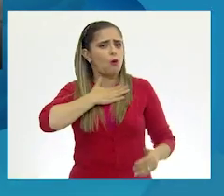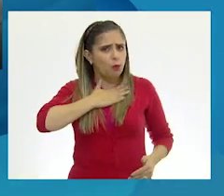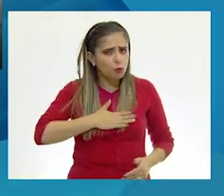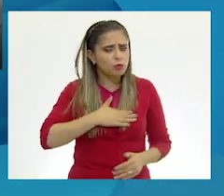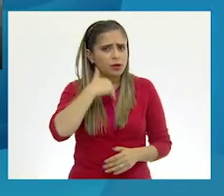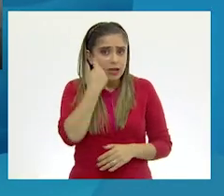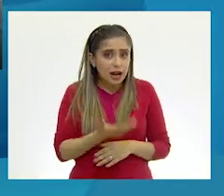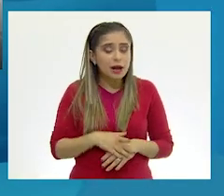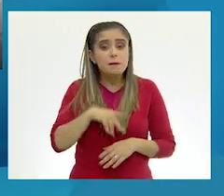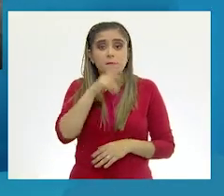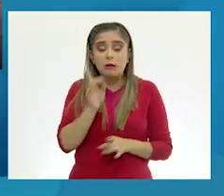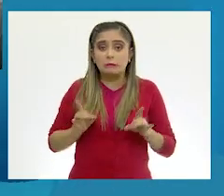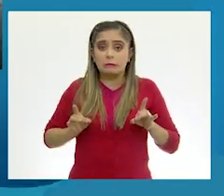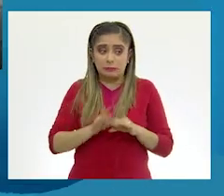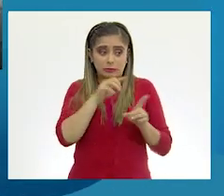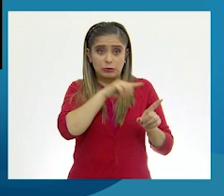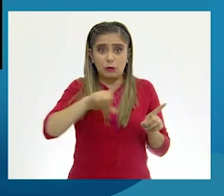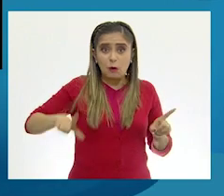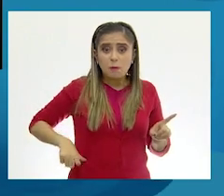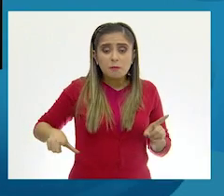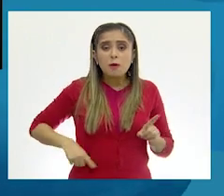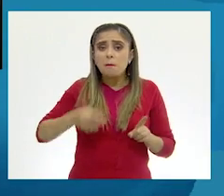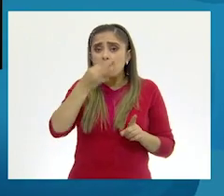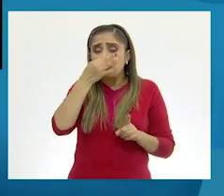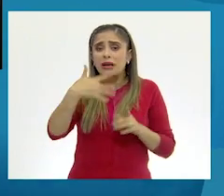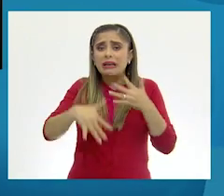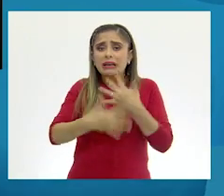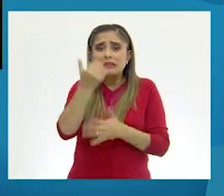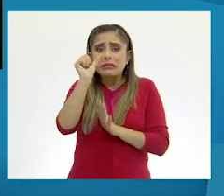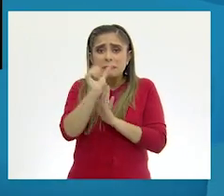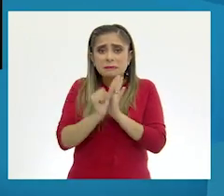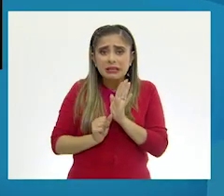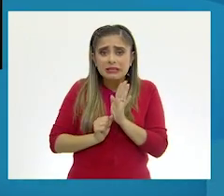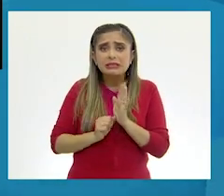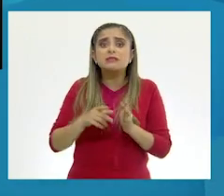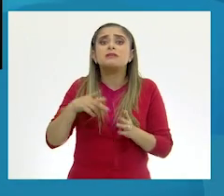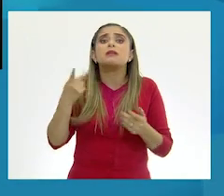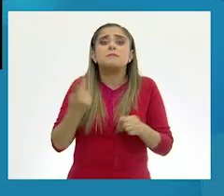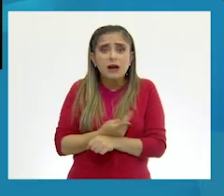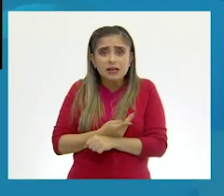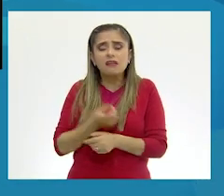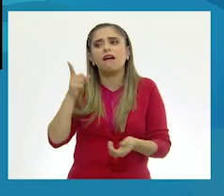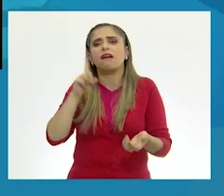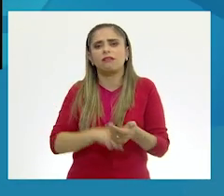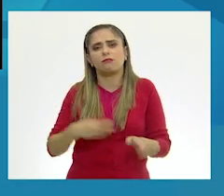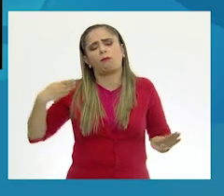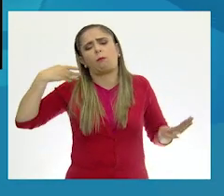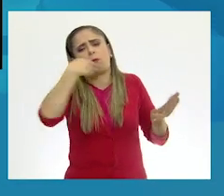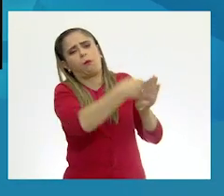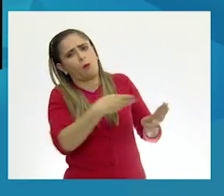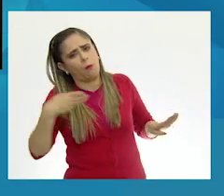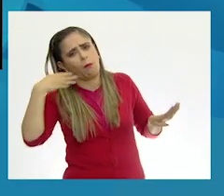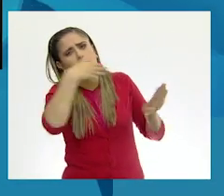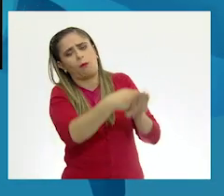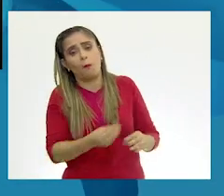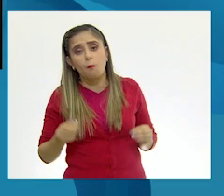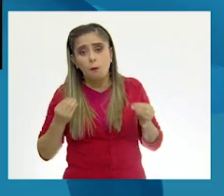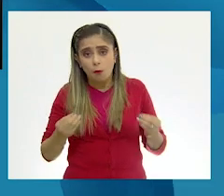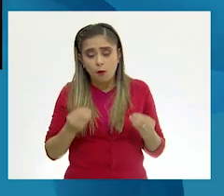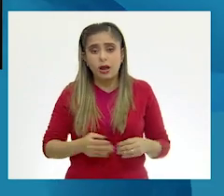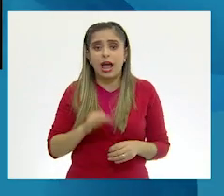su gobierno, que apenas duró 15 meses, tuvo que enfrentarse constantemente a sus opositores, hasta que en febrero